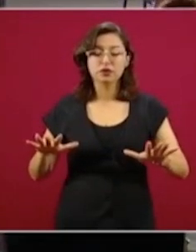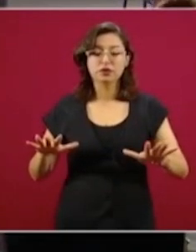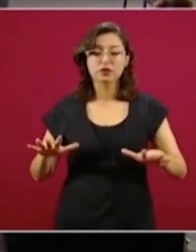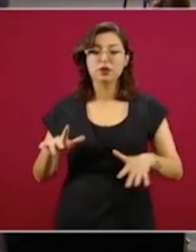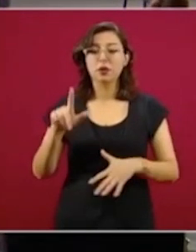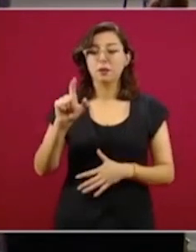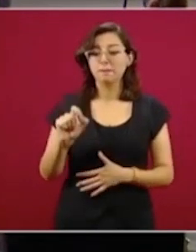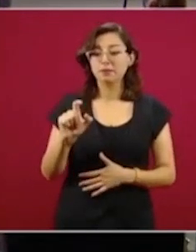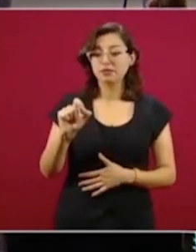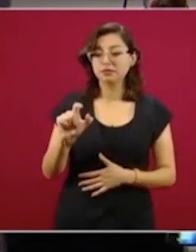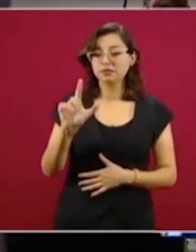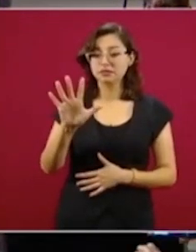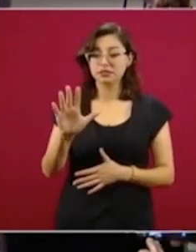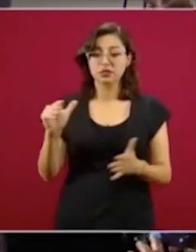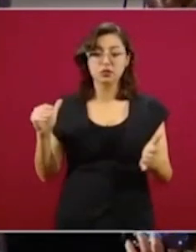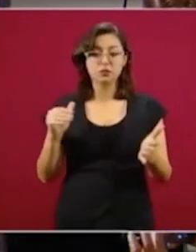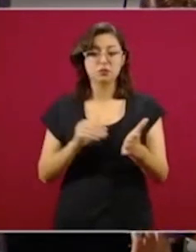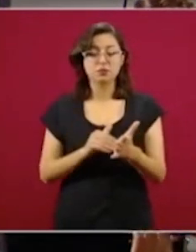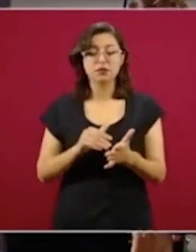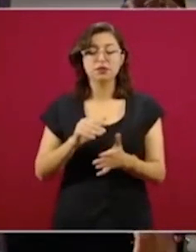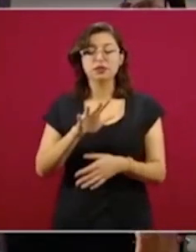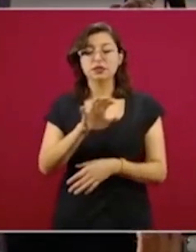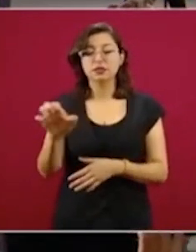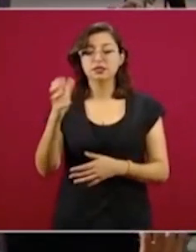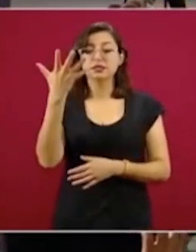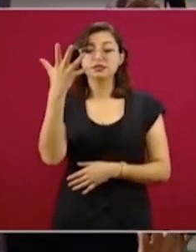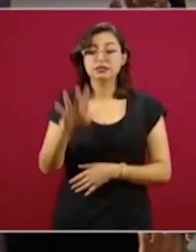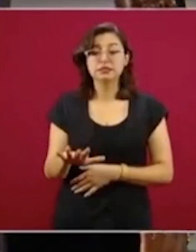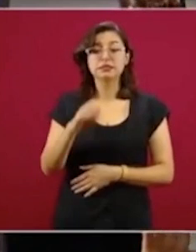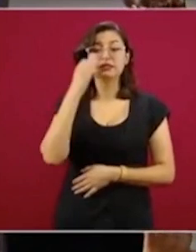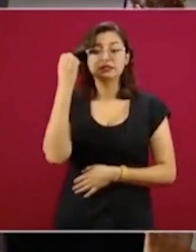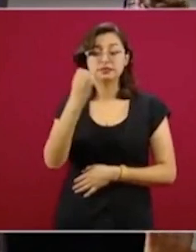25 mil 510 vuelos